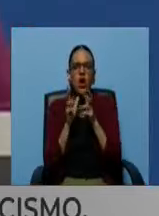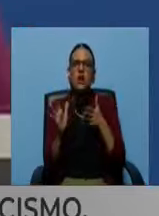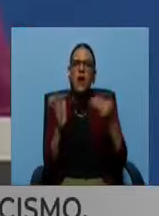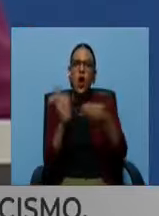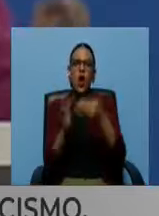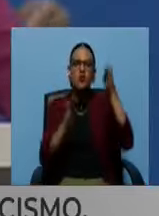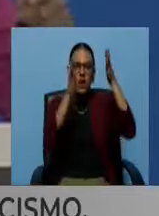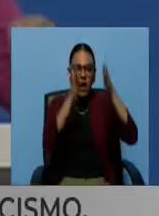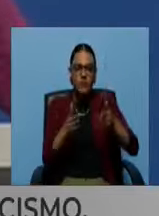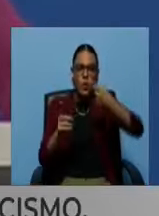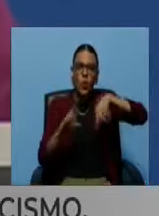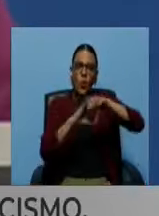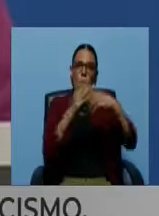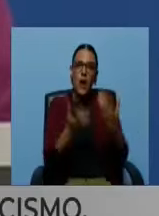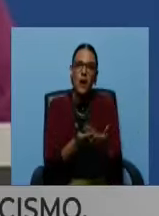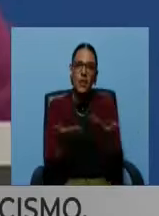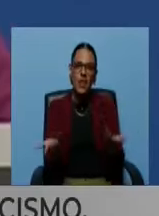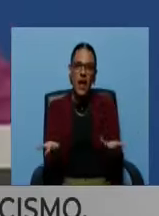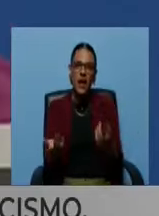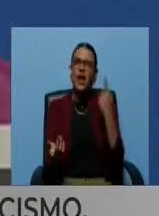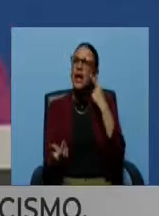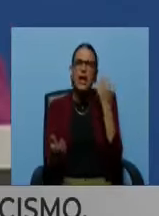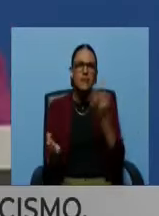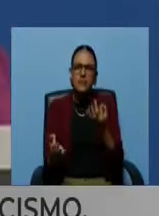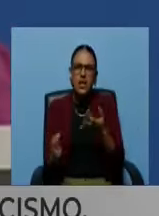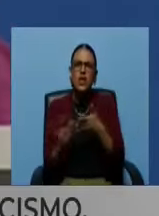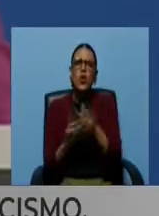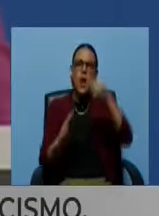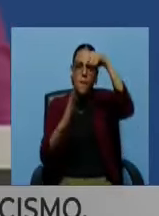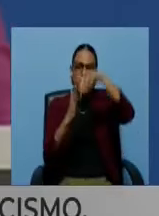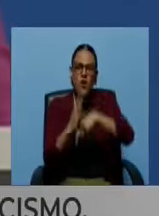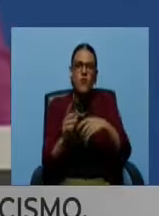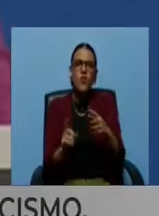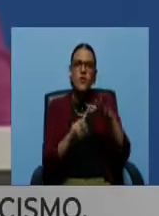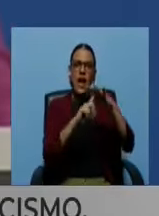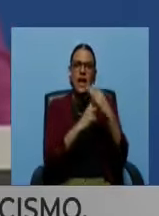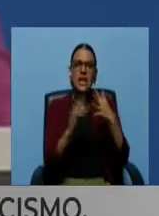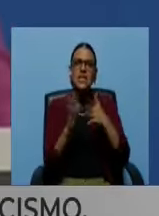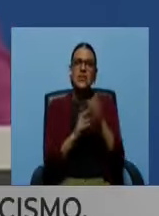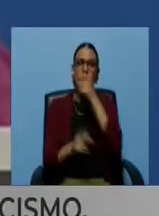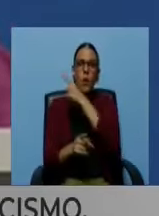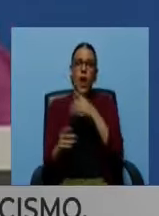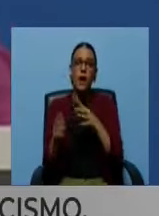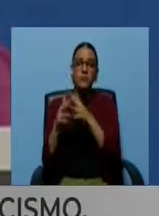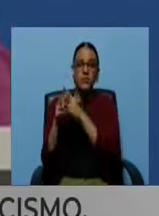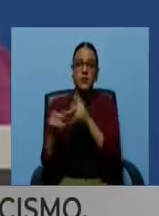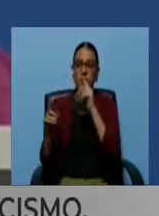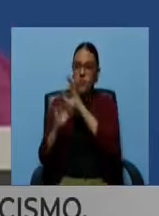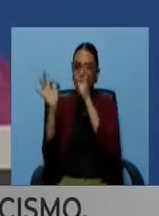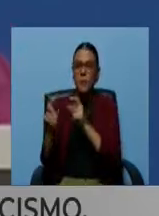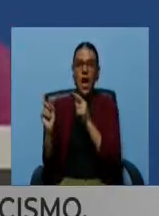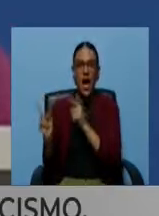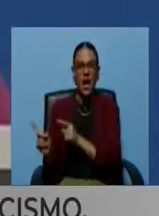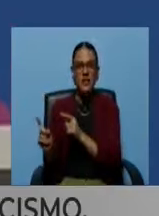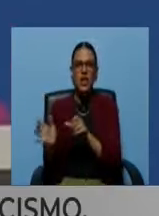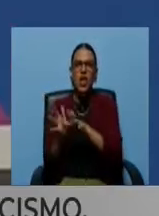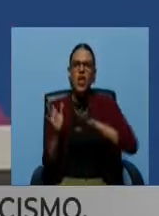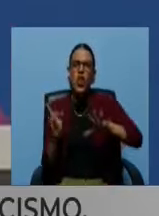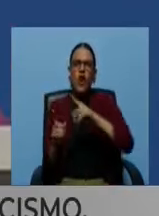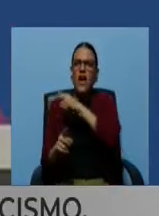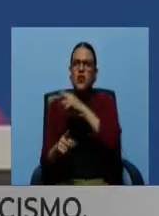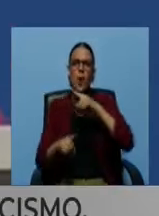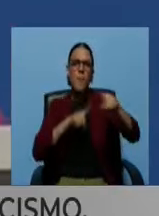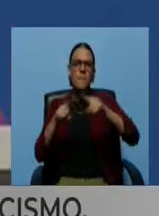humanidad. Y eso tiene que ver con una profunda crisis del capitalismo, donde lo que impera es